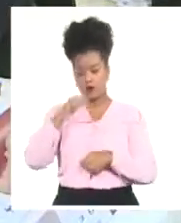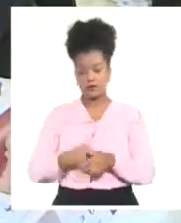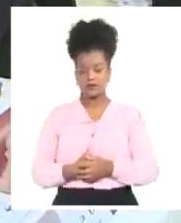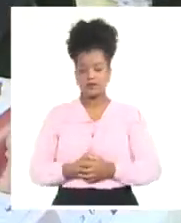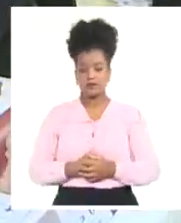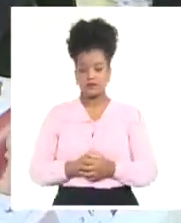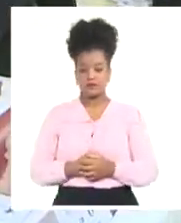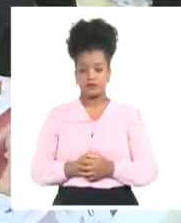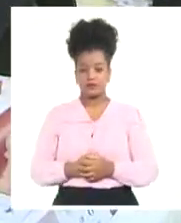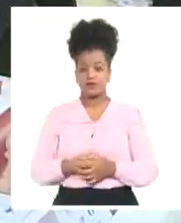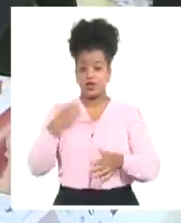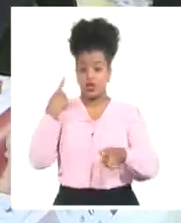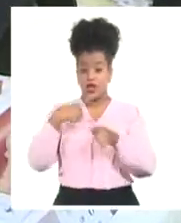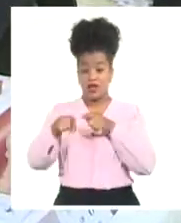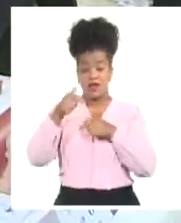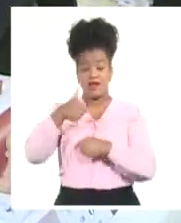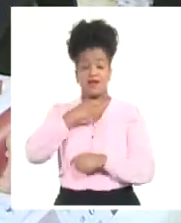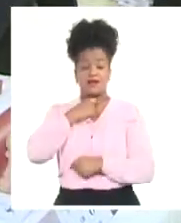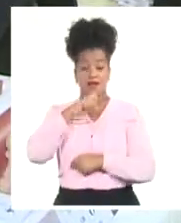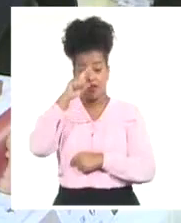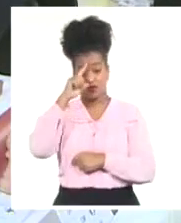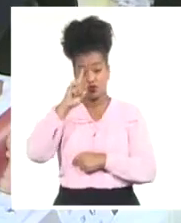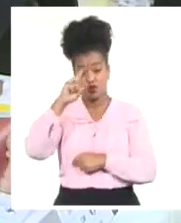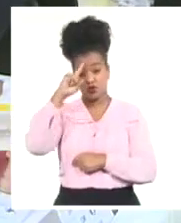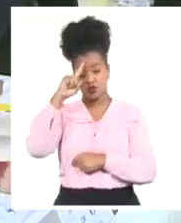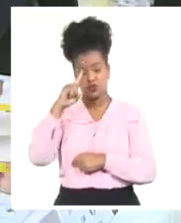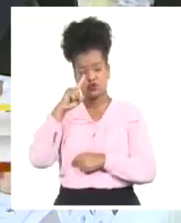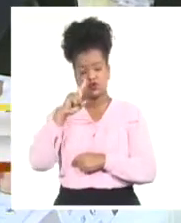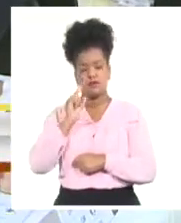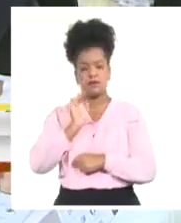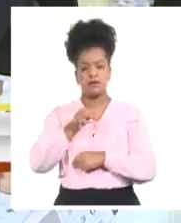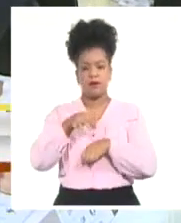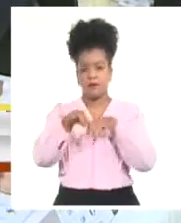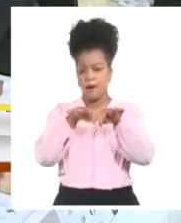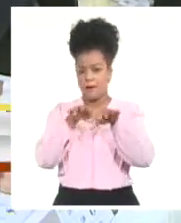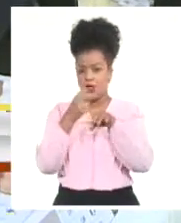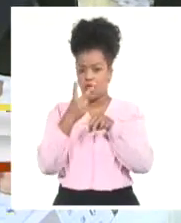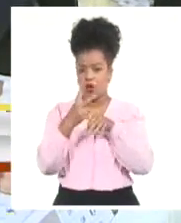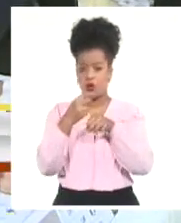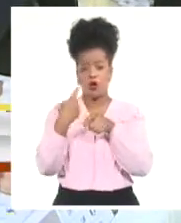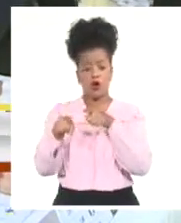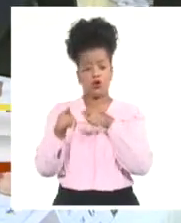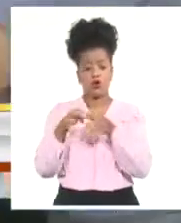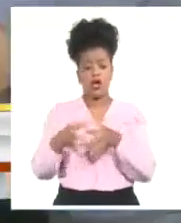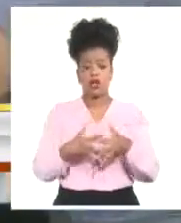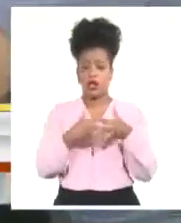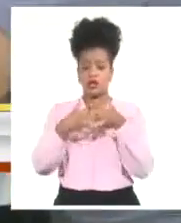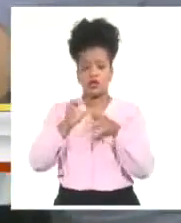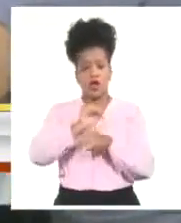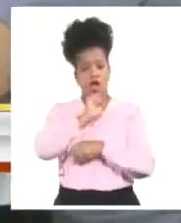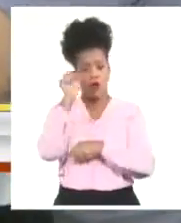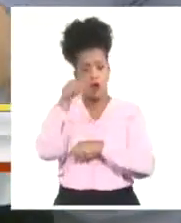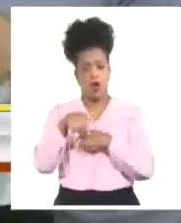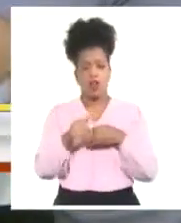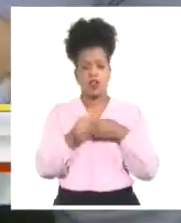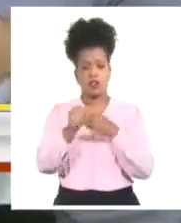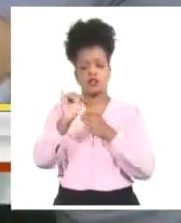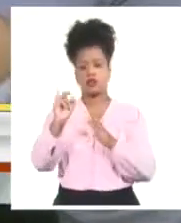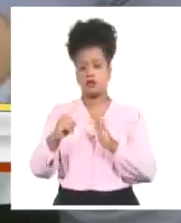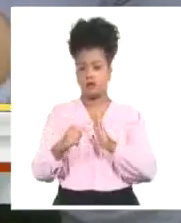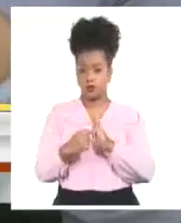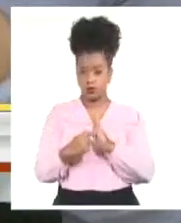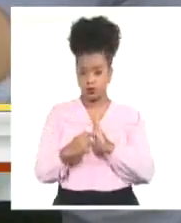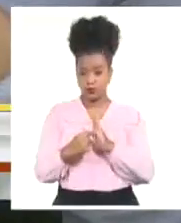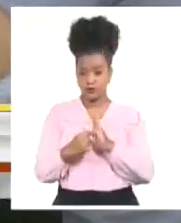Muñoz reporta que además en el élite el estadounidense Hans Niemann ganó a Carlos Daniel Albornoz y ahora es líder con 6 puntos.